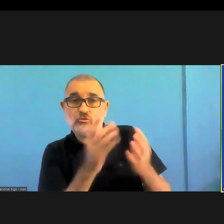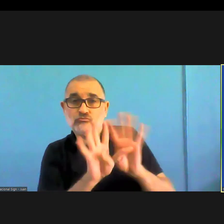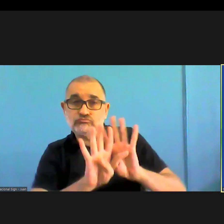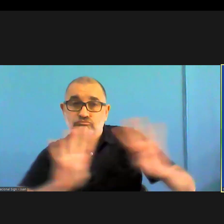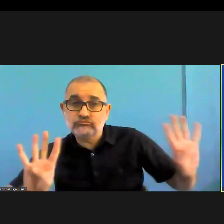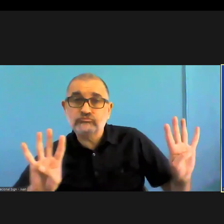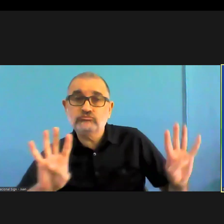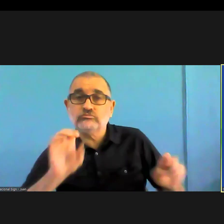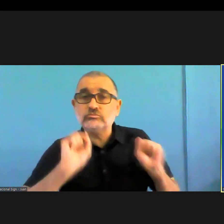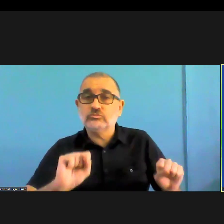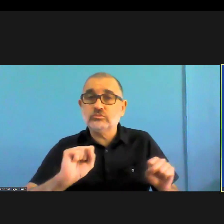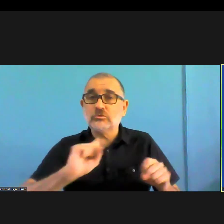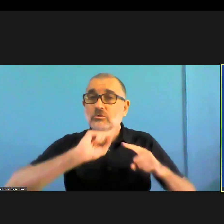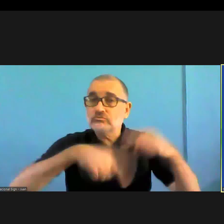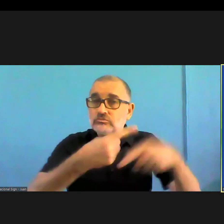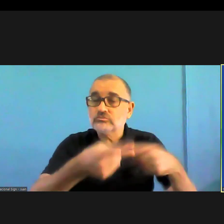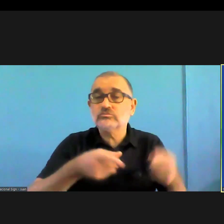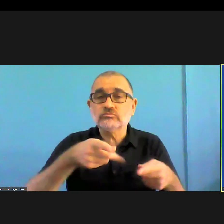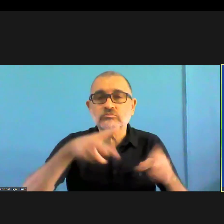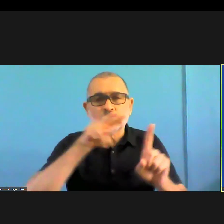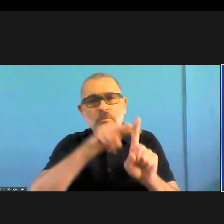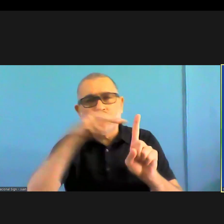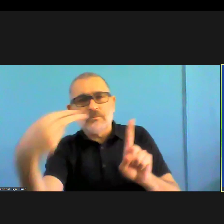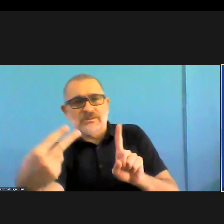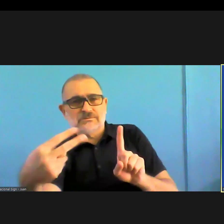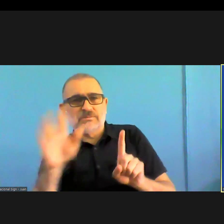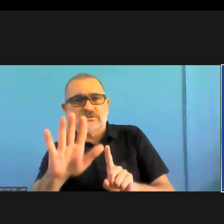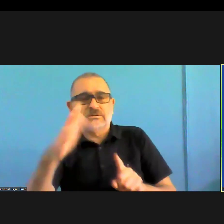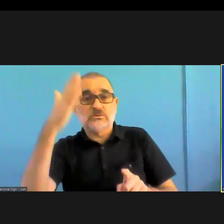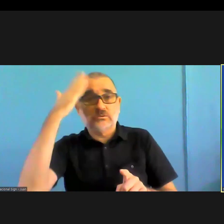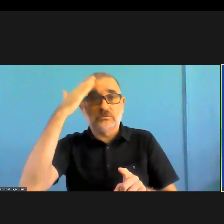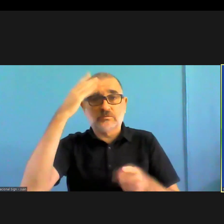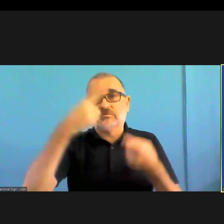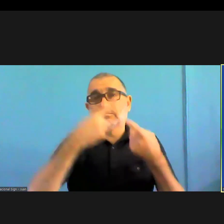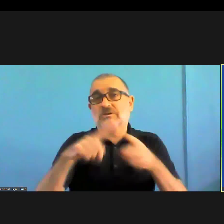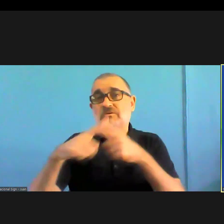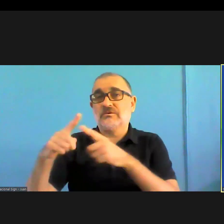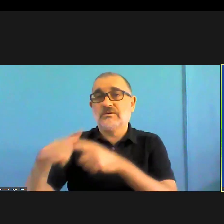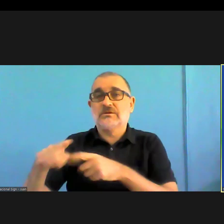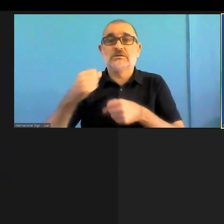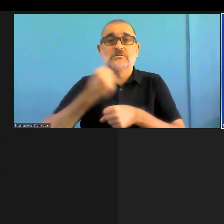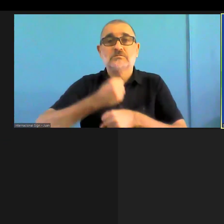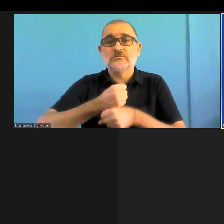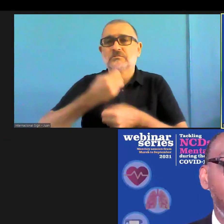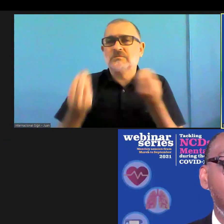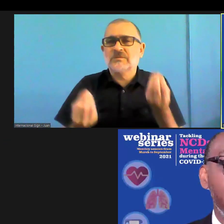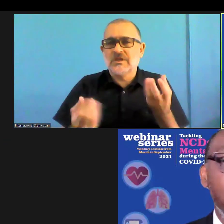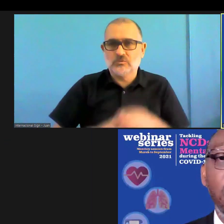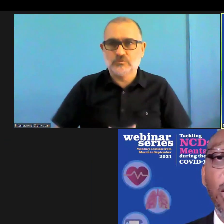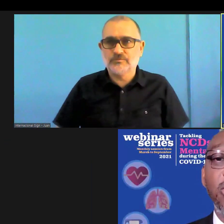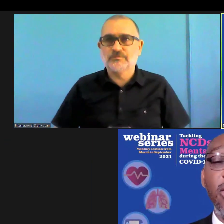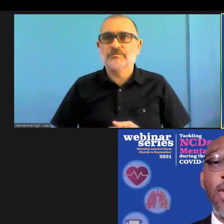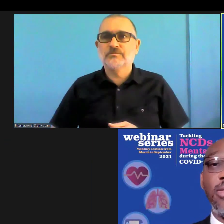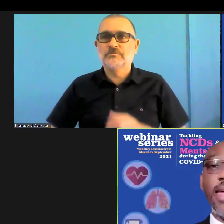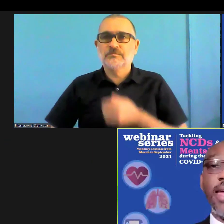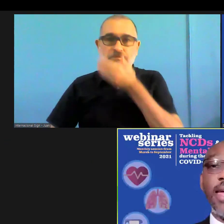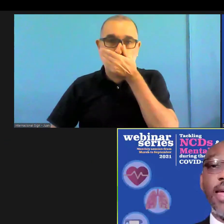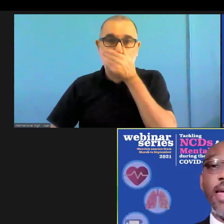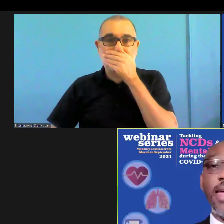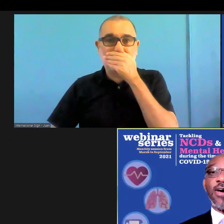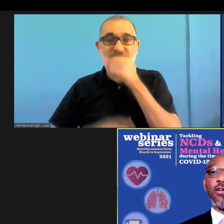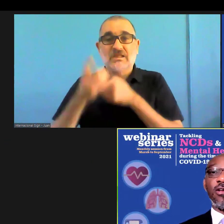perspectiva, su propia opinión. Empiezo entonces con el doctor Hennes, si nos puede hablar un poco sobre la